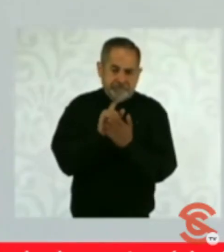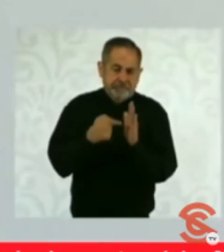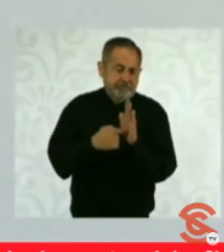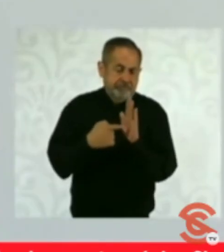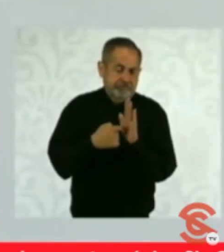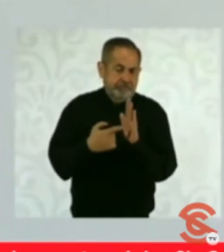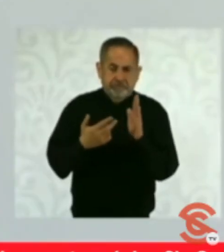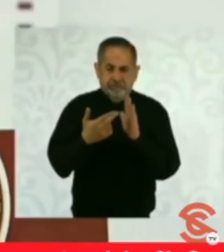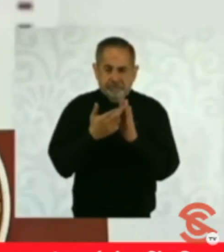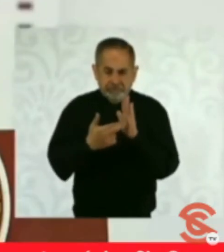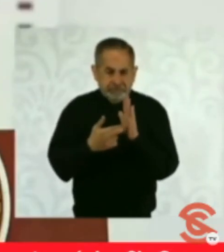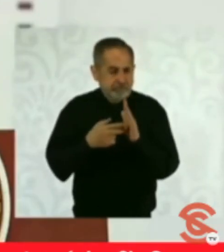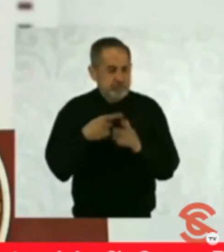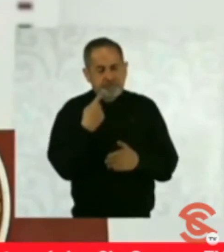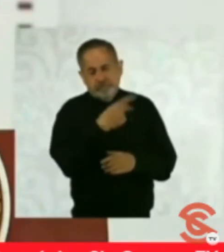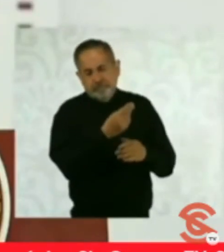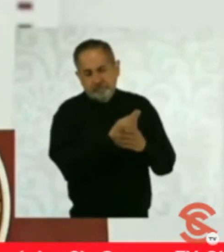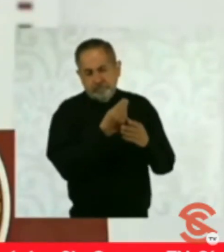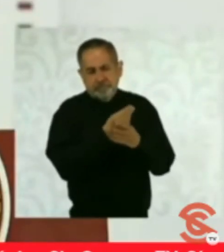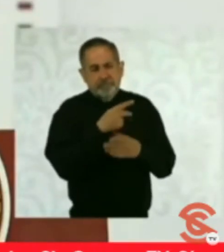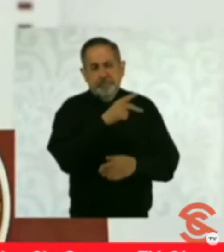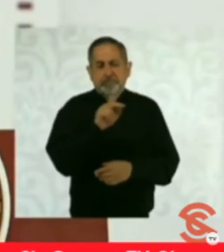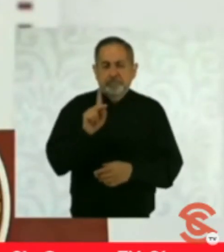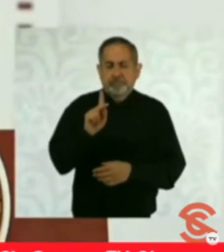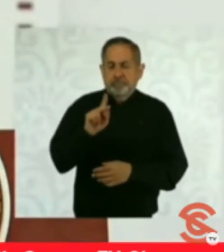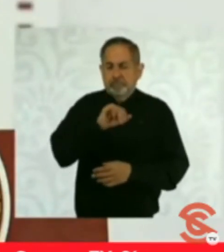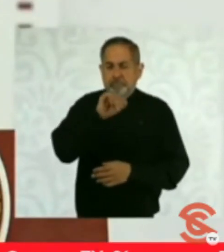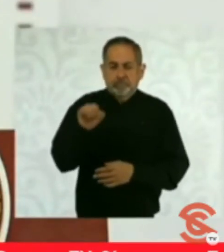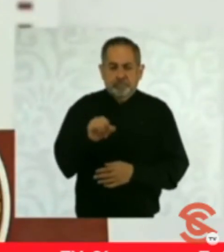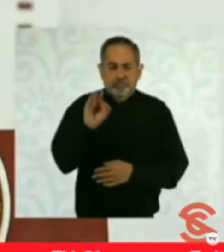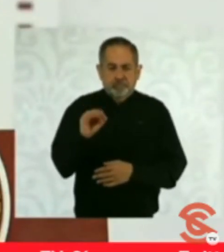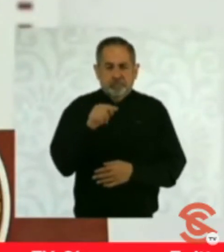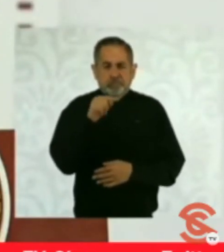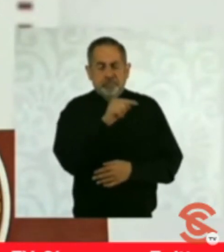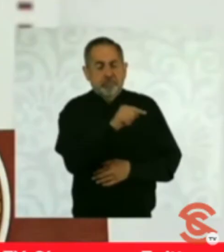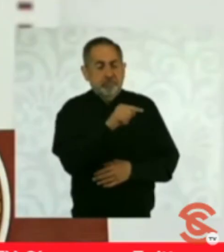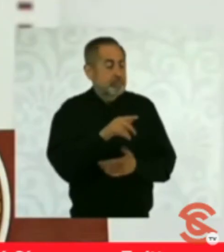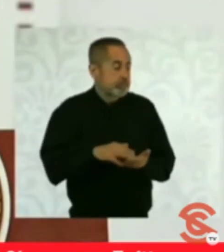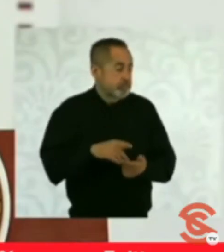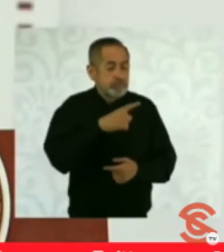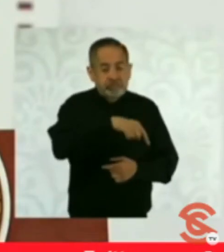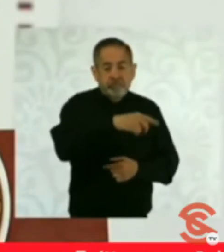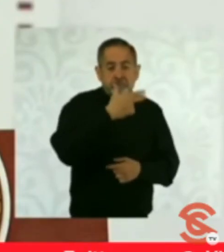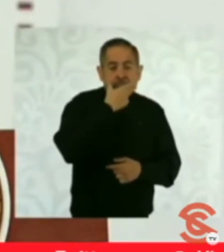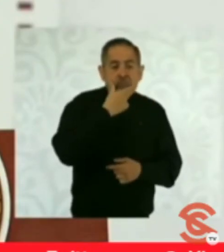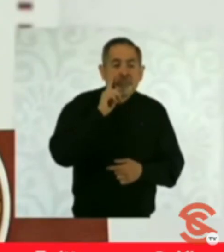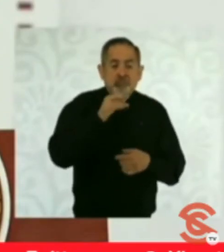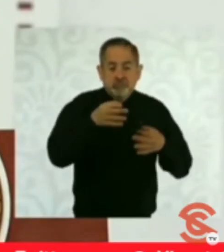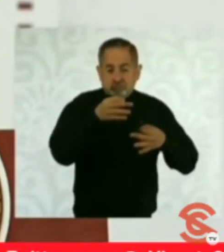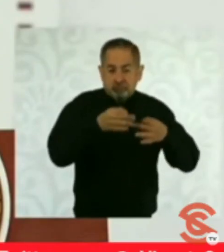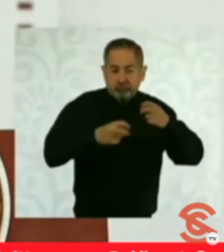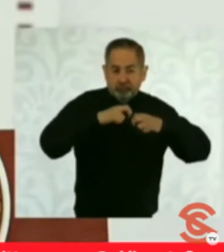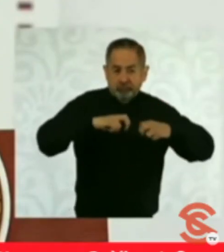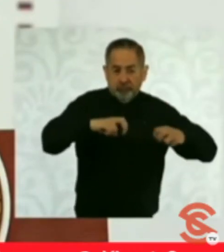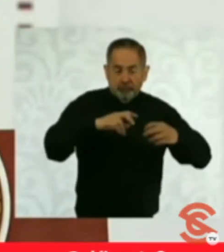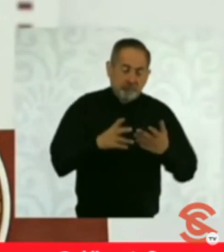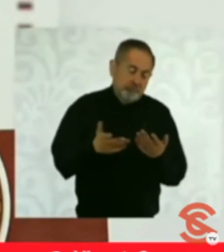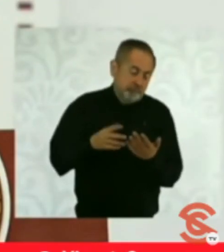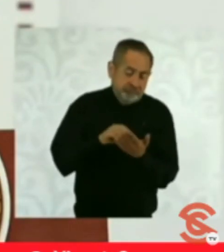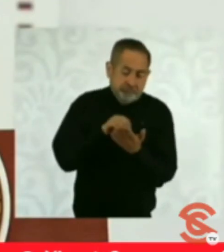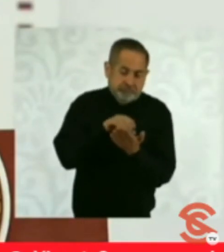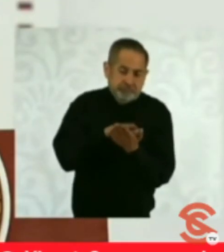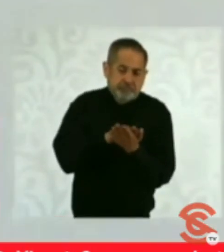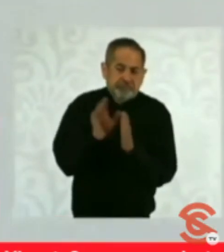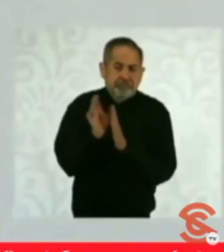por ley, por las normas del Poder Judicial, Las ministras y ministros, solo ellos, además quedó establecido